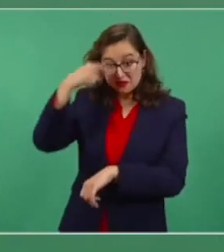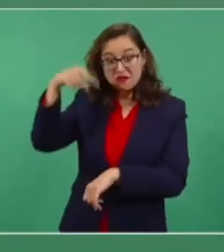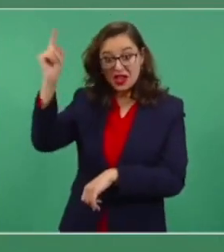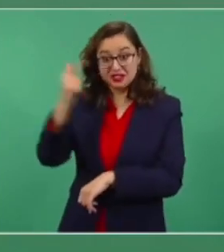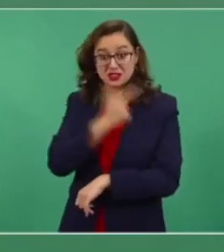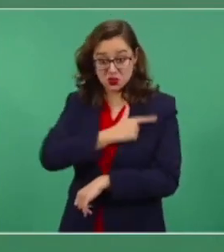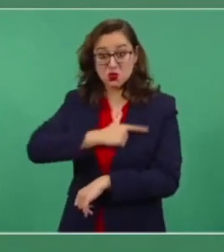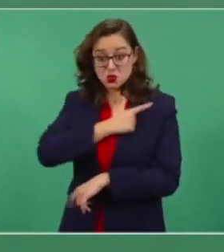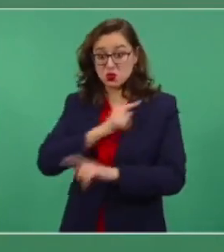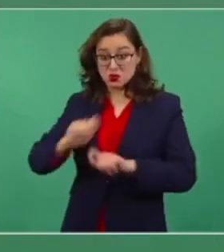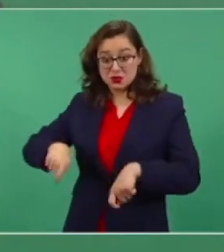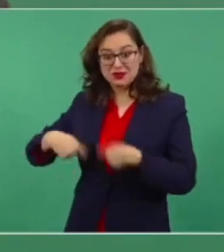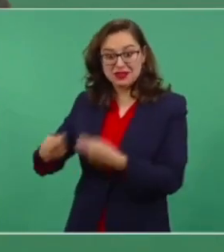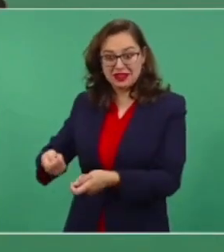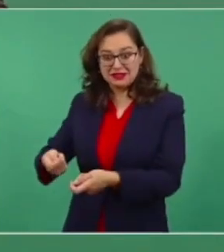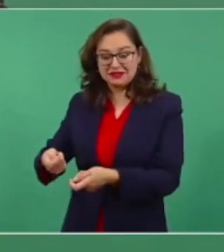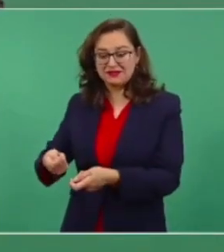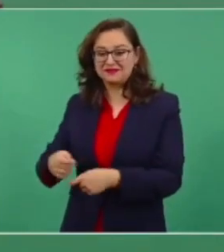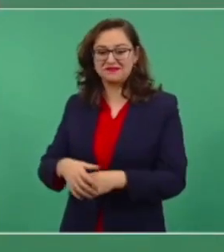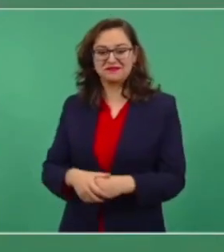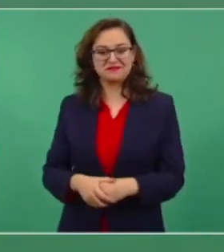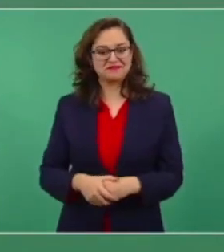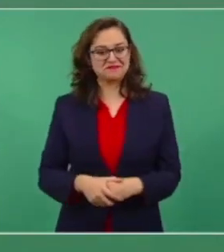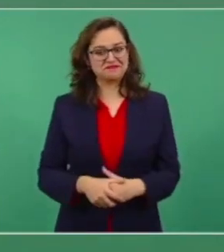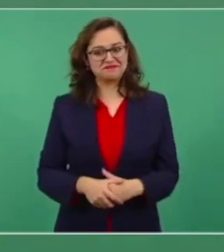el que haya un banco fuerte